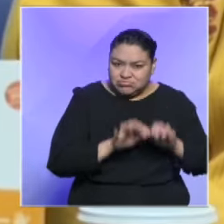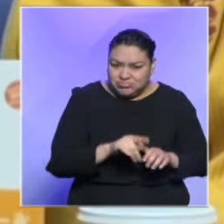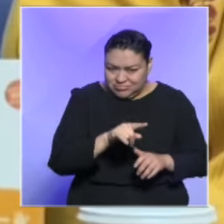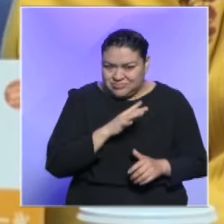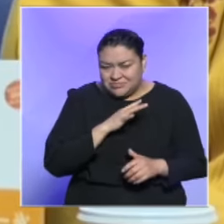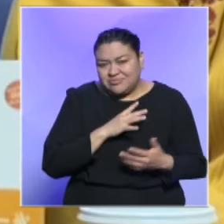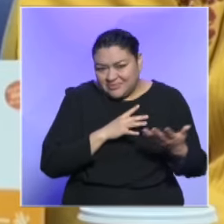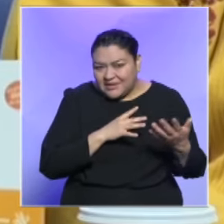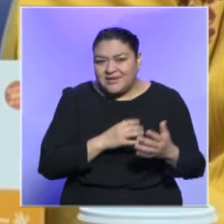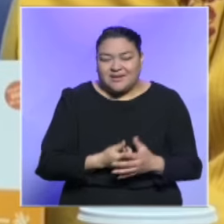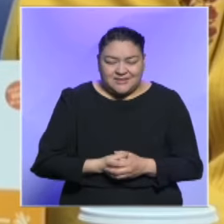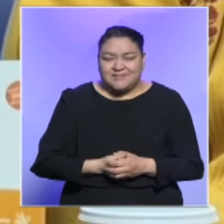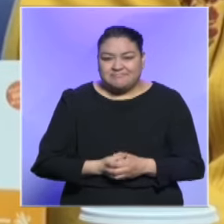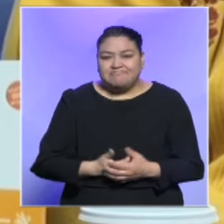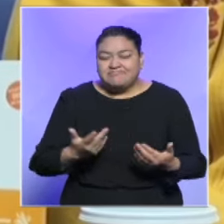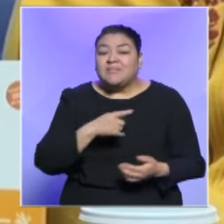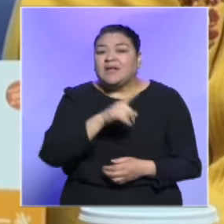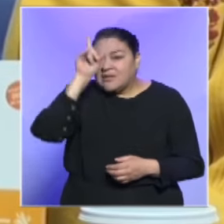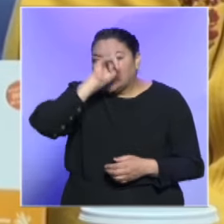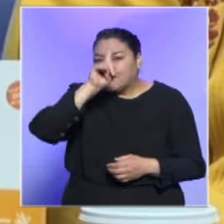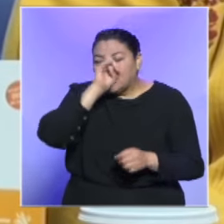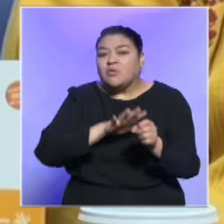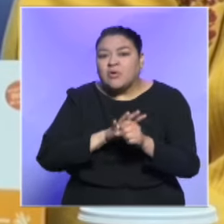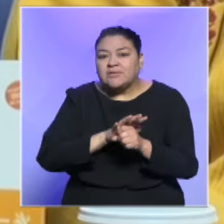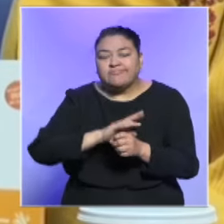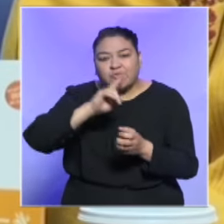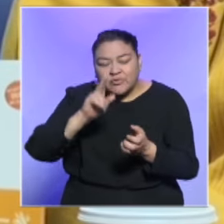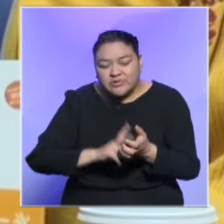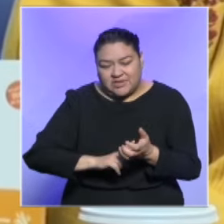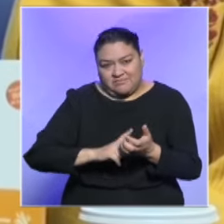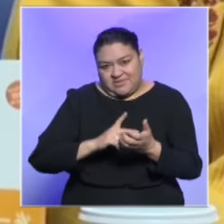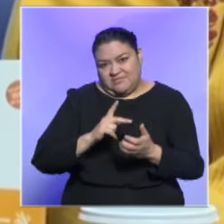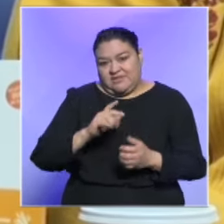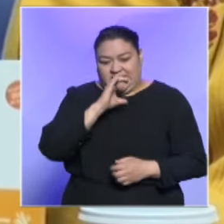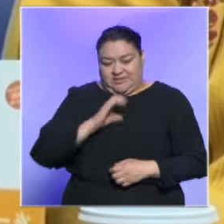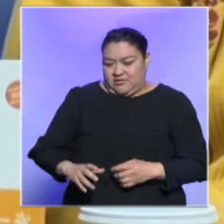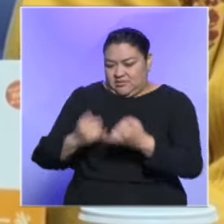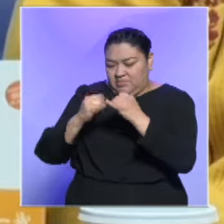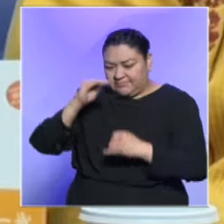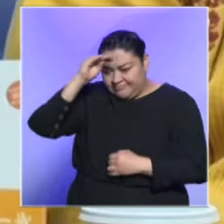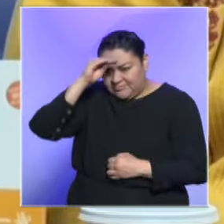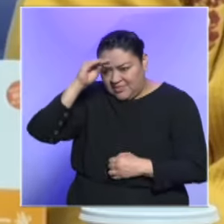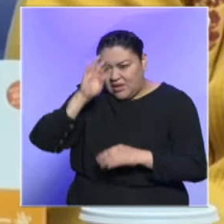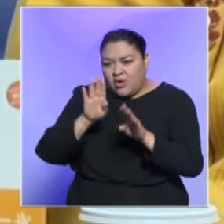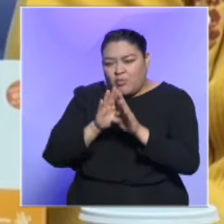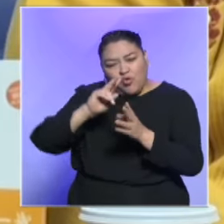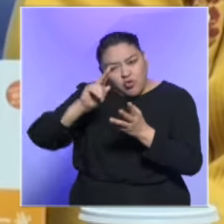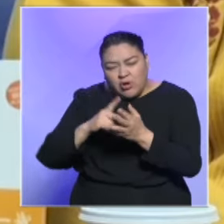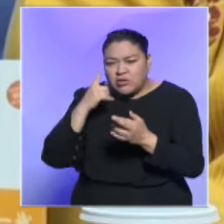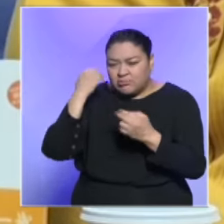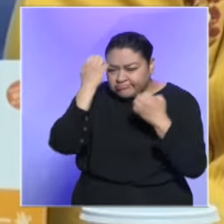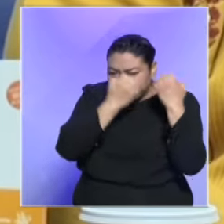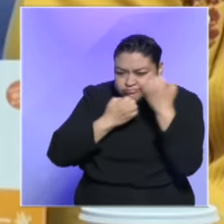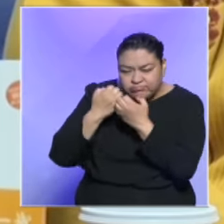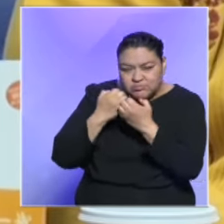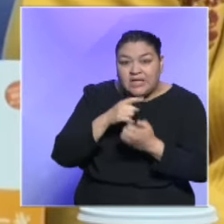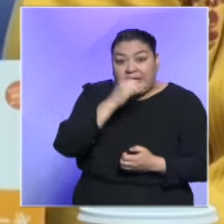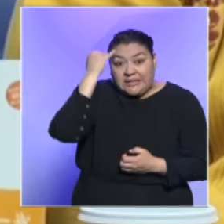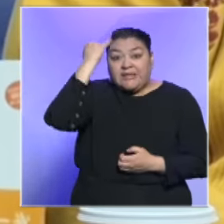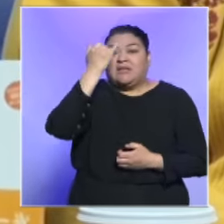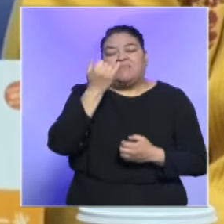duros. ¿Qué nos sugiere el autor? Repensar el modelo de las candidaturas independientes en México. Él nos sugiere que haya una